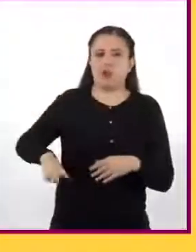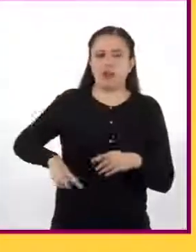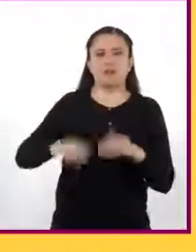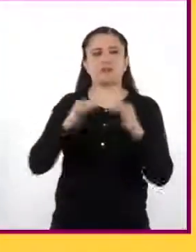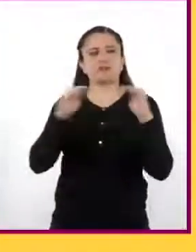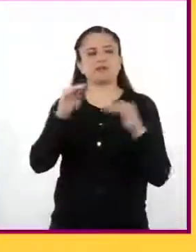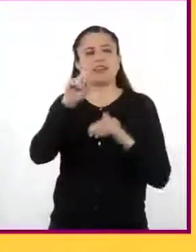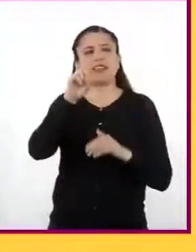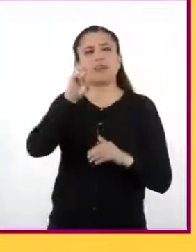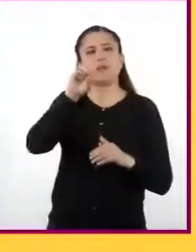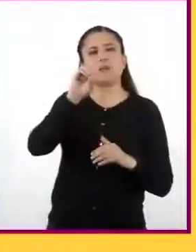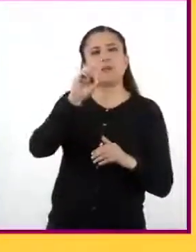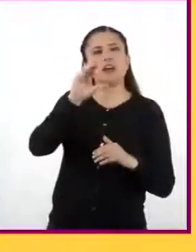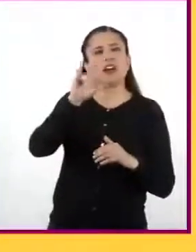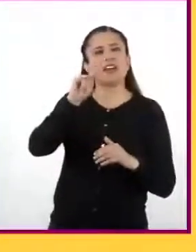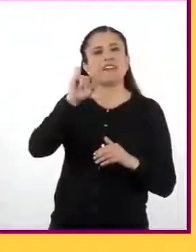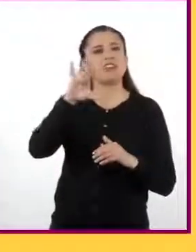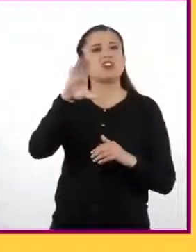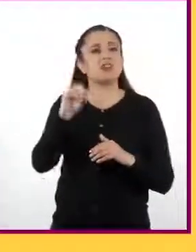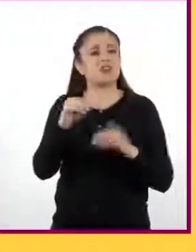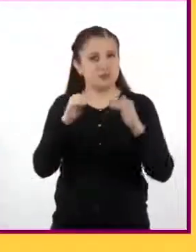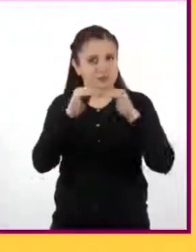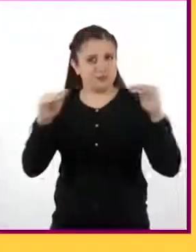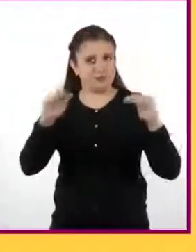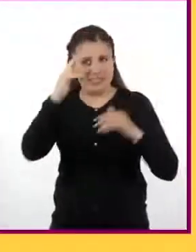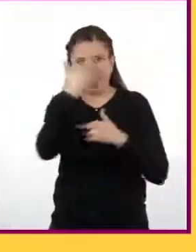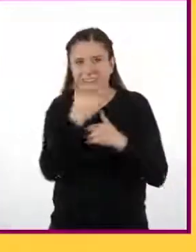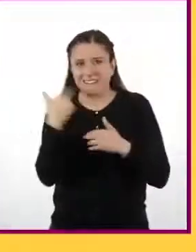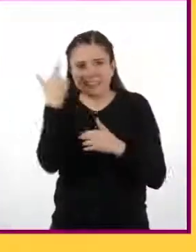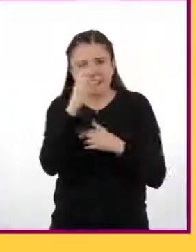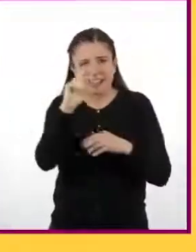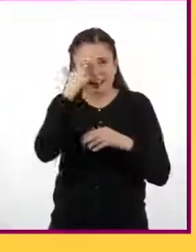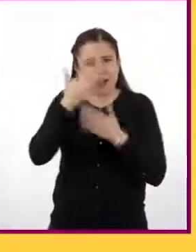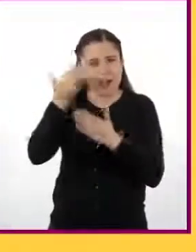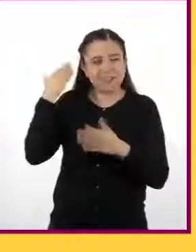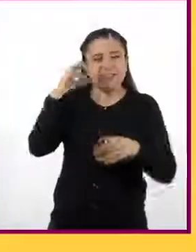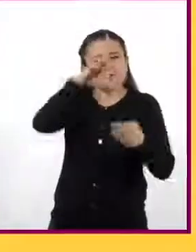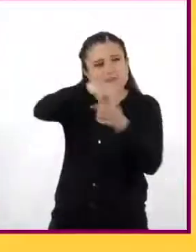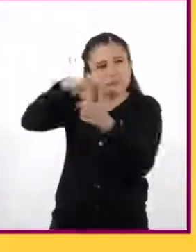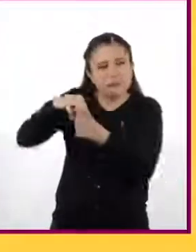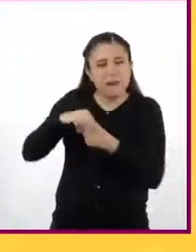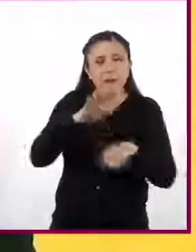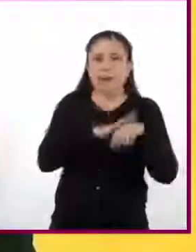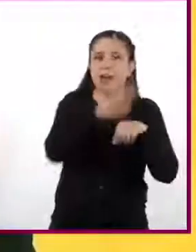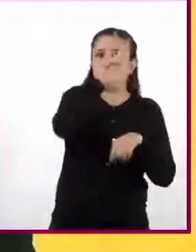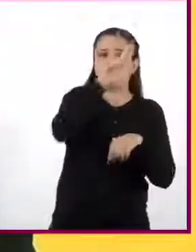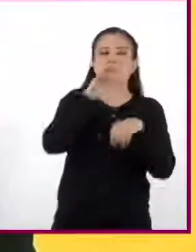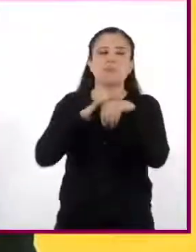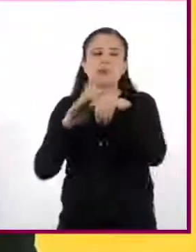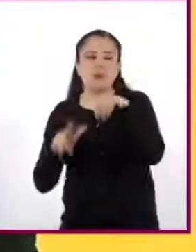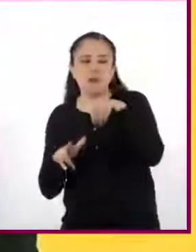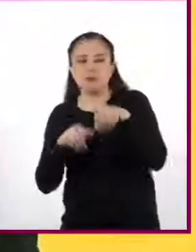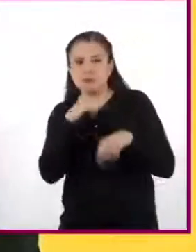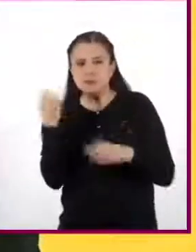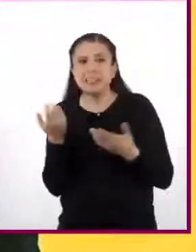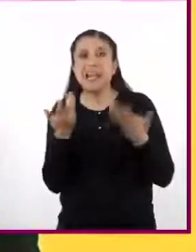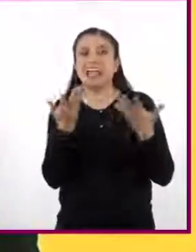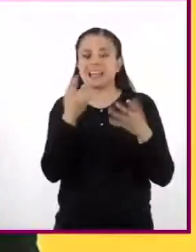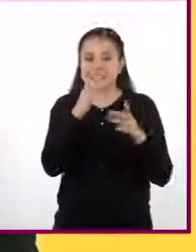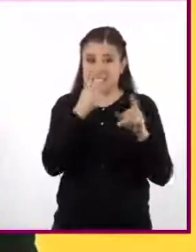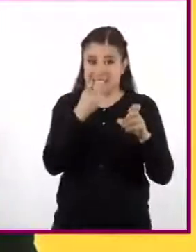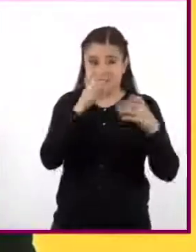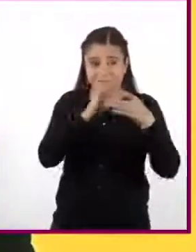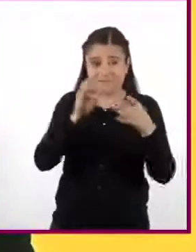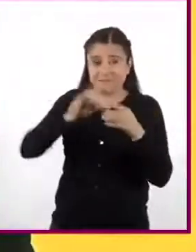democrático. Especialmente revisaron los principios de soberanía, de mayoría y de minorías. En esta